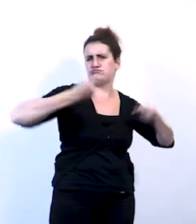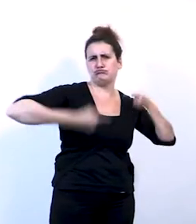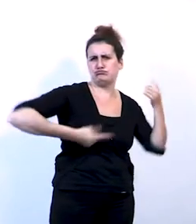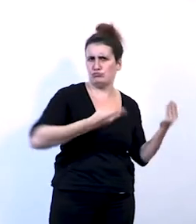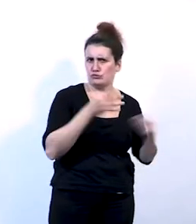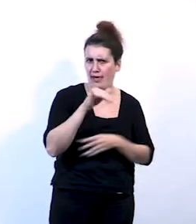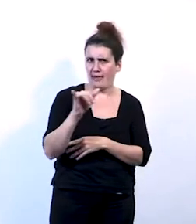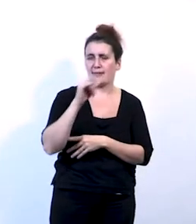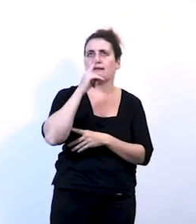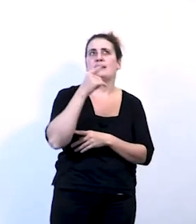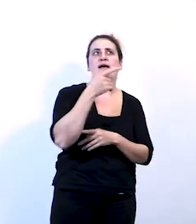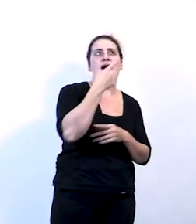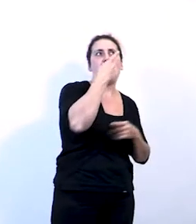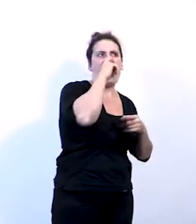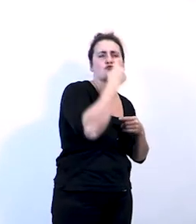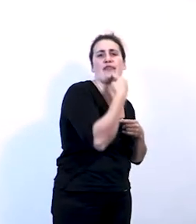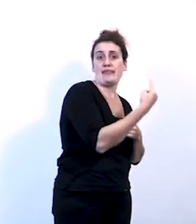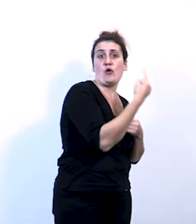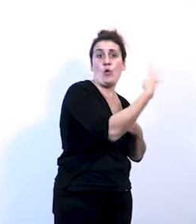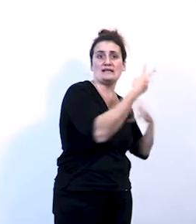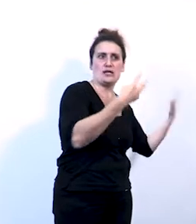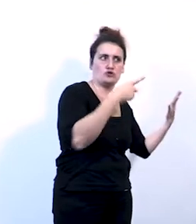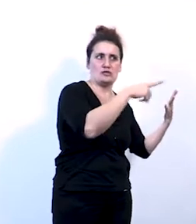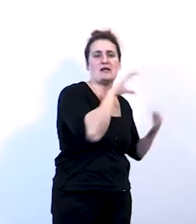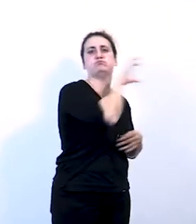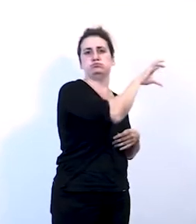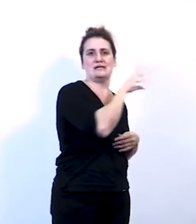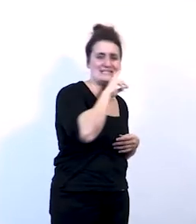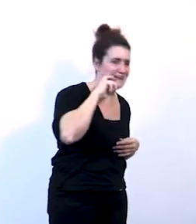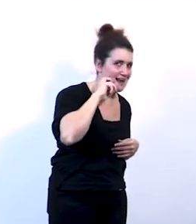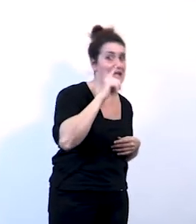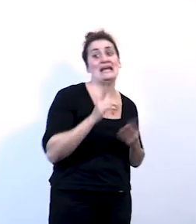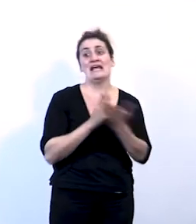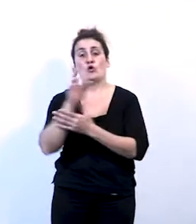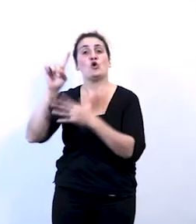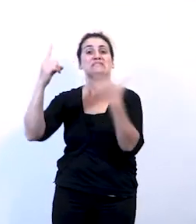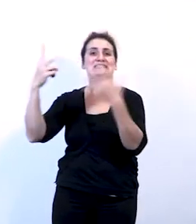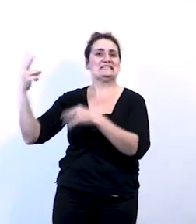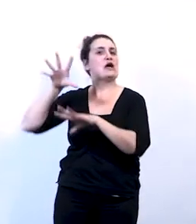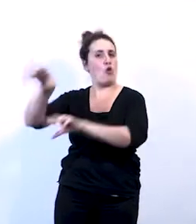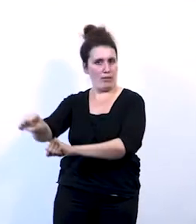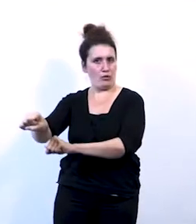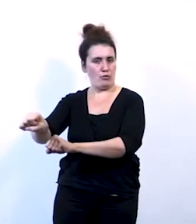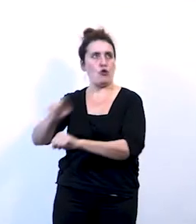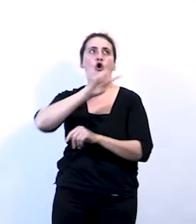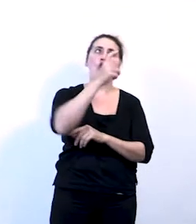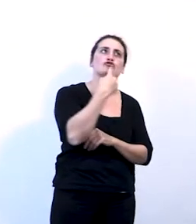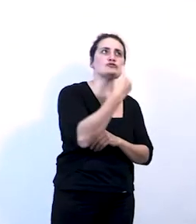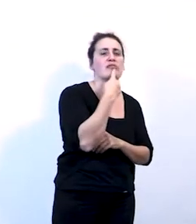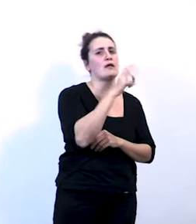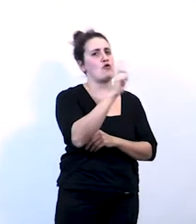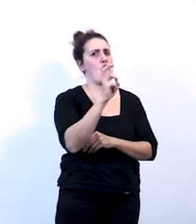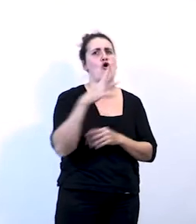que dice que lo que pasó en el 48 es el Estado de Israel, y lo que pasó en el 67 sí es la ocupación. Otros dicen que todo